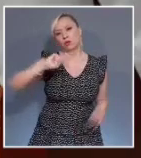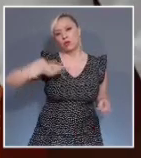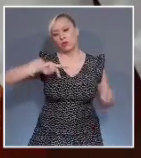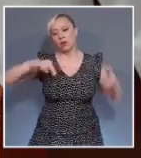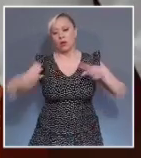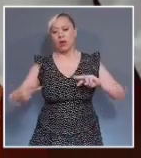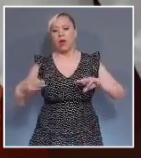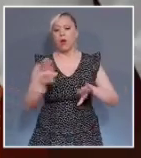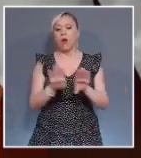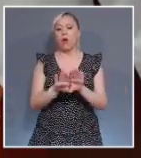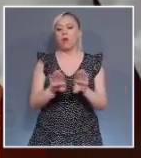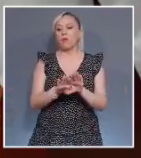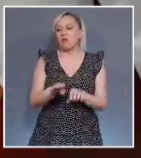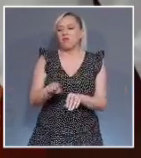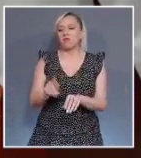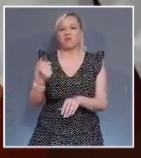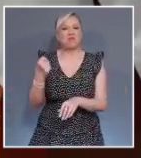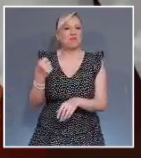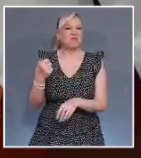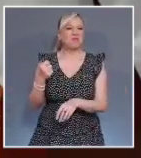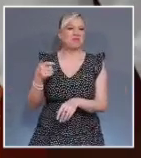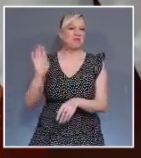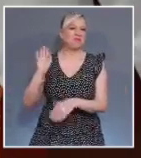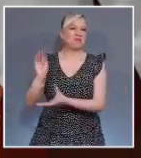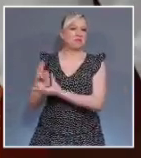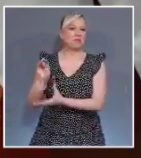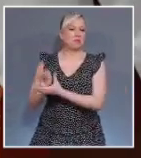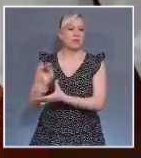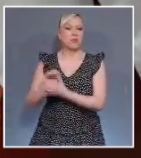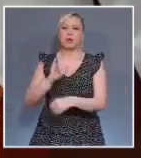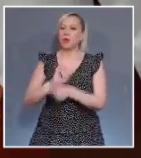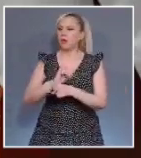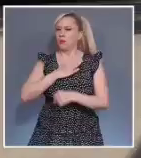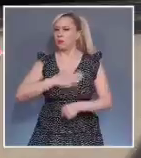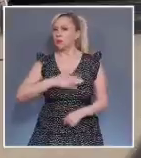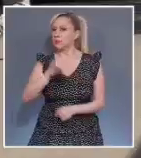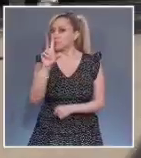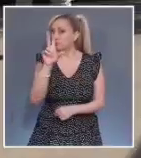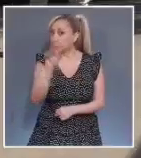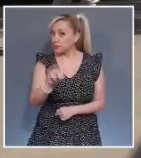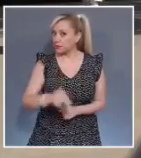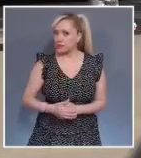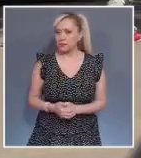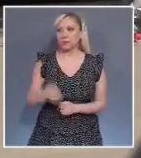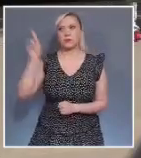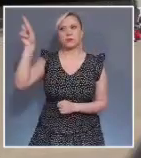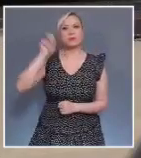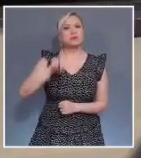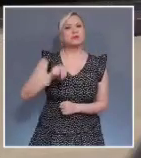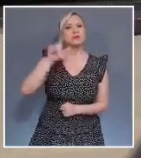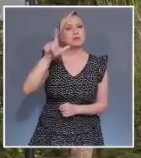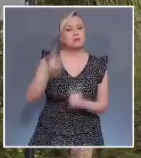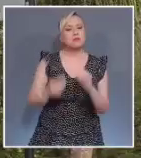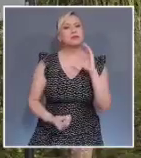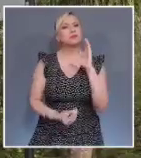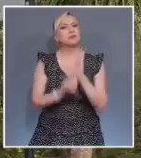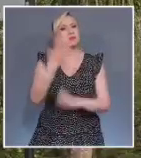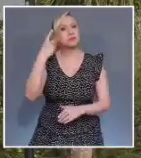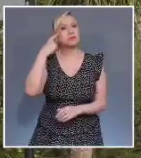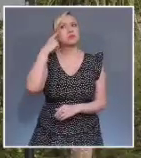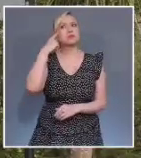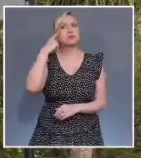de injusticias. En su alma mater, la ministra explicó que en el caso de Nuevo León se desarrolló una tradición industrial que trajo